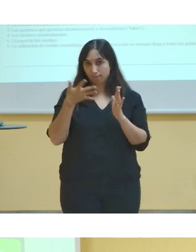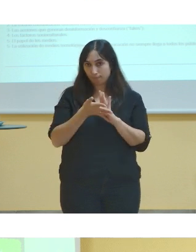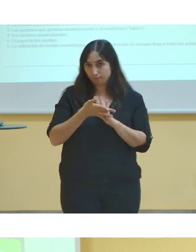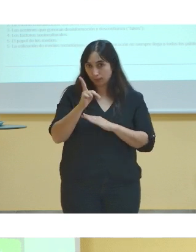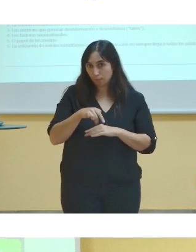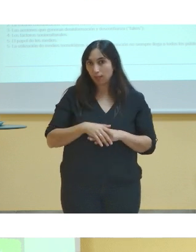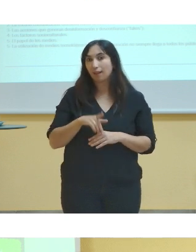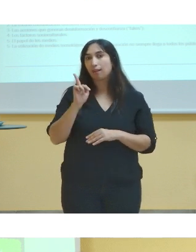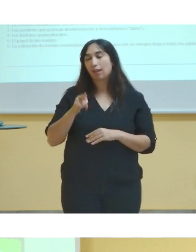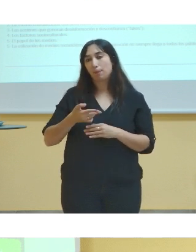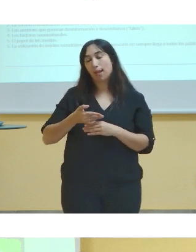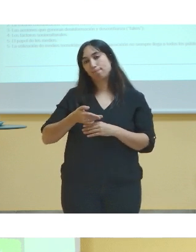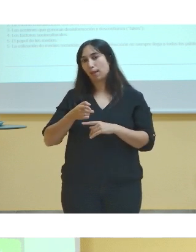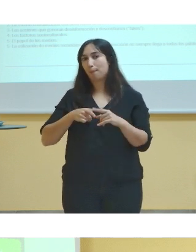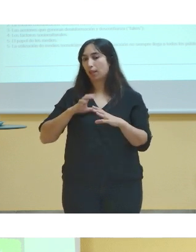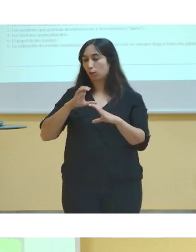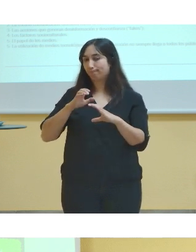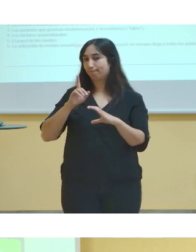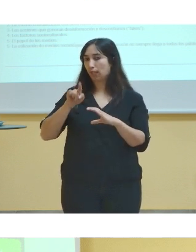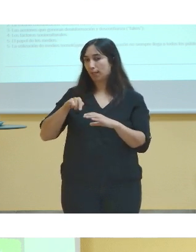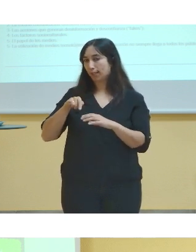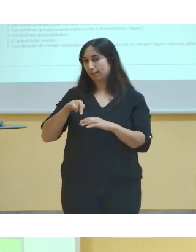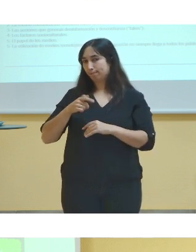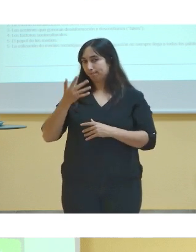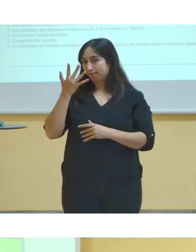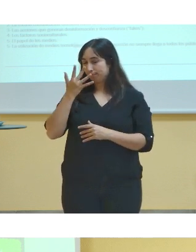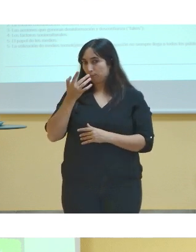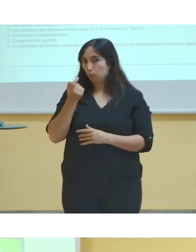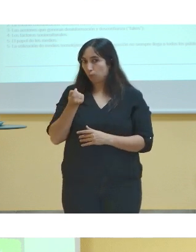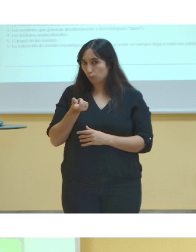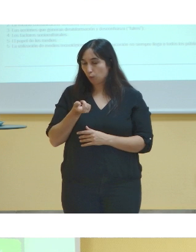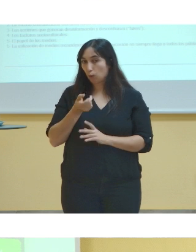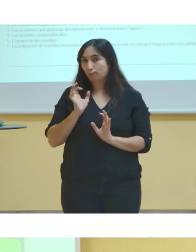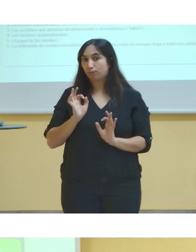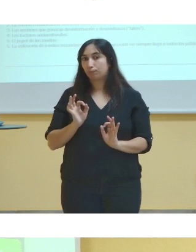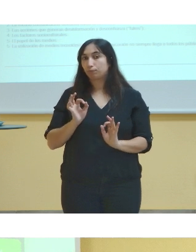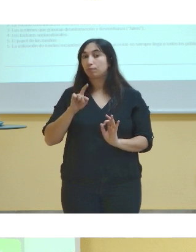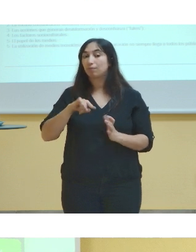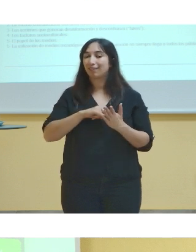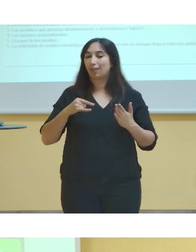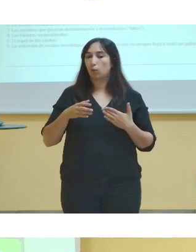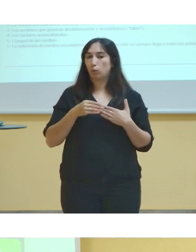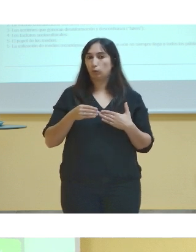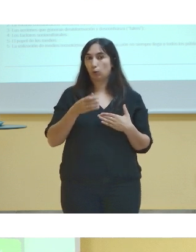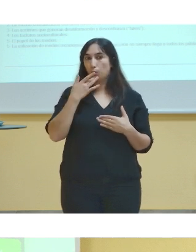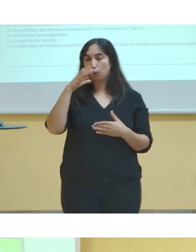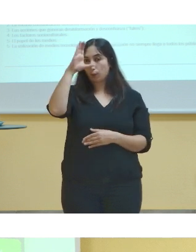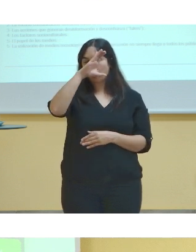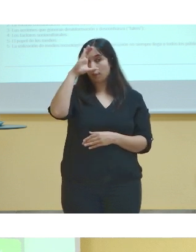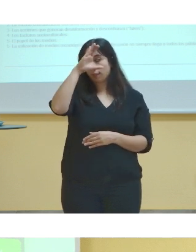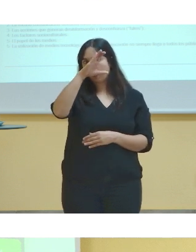papel de los medios, también aquí hay unos ciertos claroscuros. Y desde luego la utilización de medios tecnológicos. Cada vez la ciencia